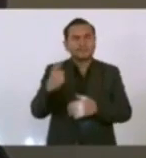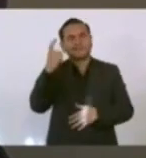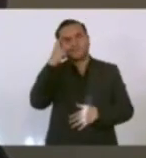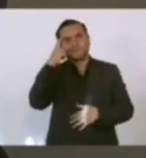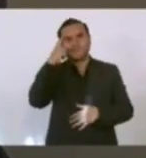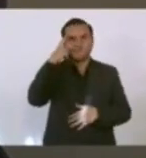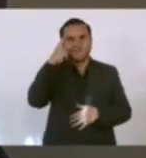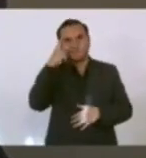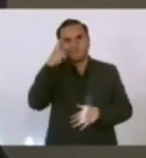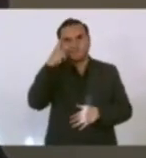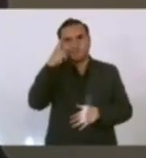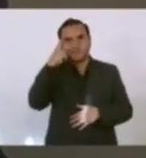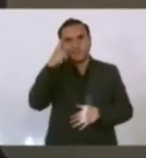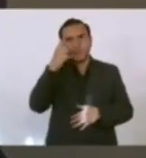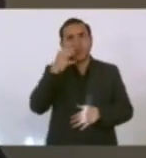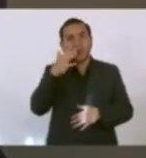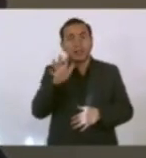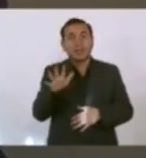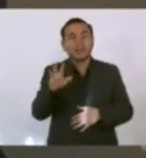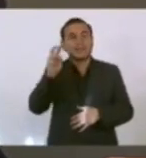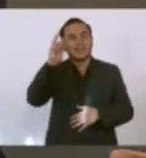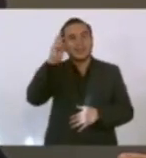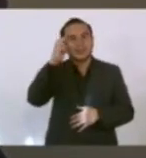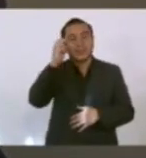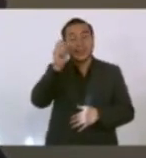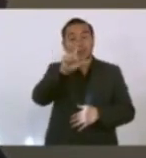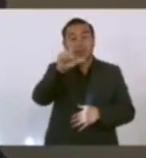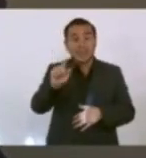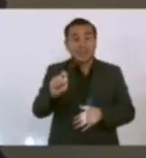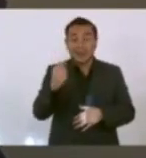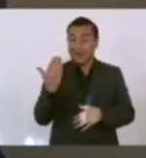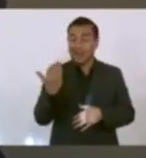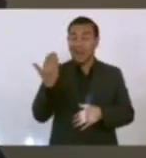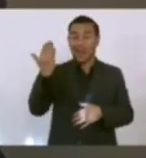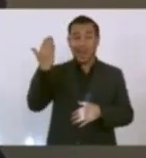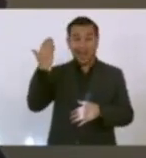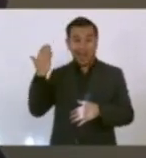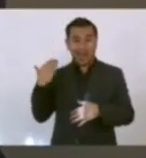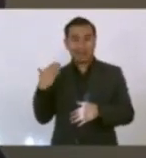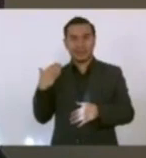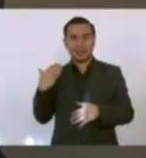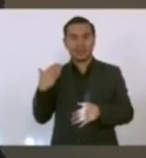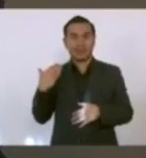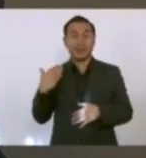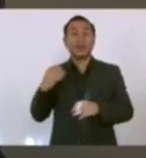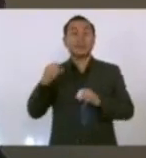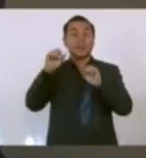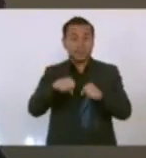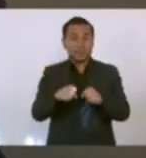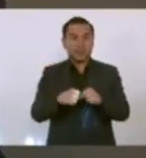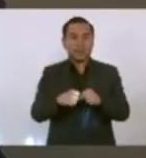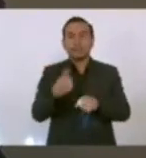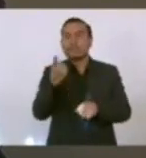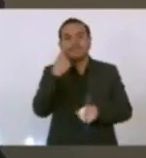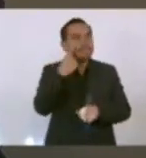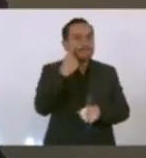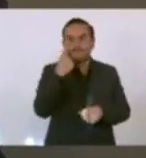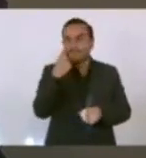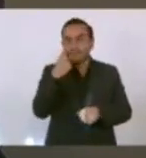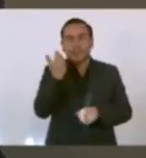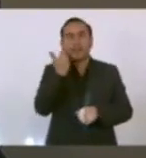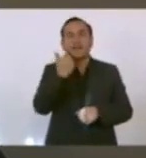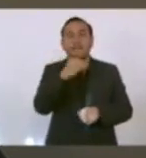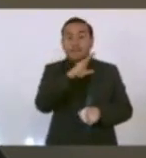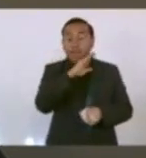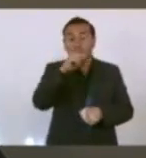pensábamos, ¿qué no daría Italia por haber declarado la cuarentena antes de que tuvieran